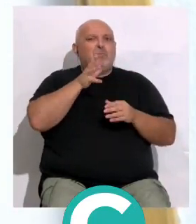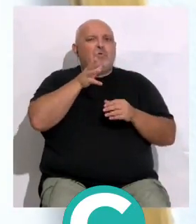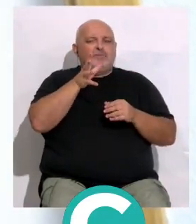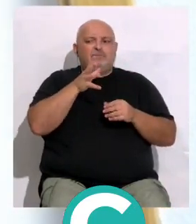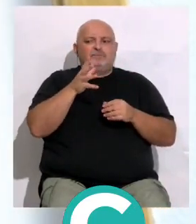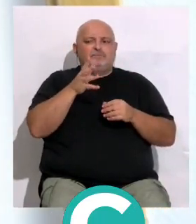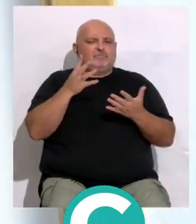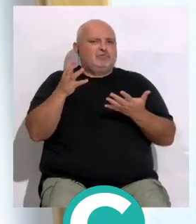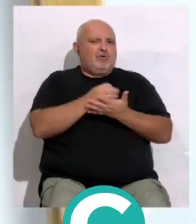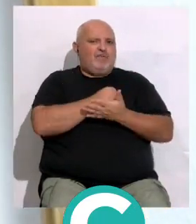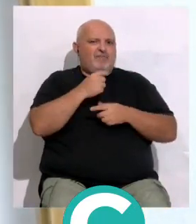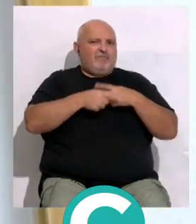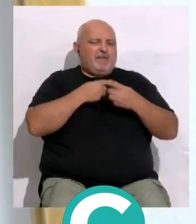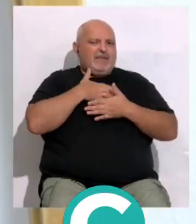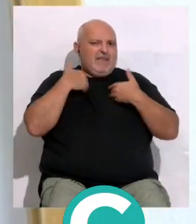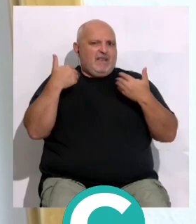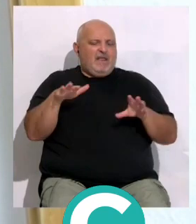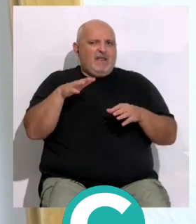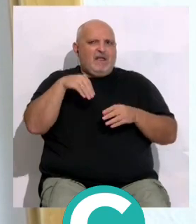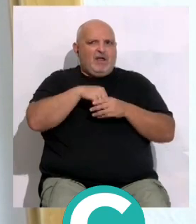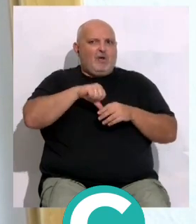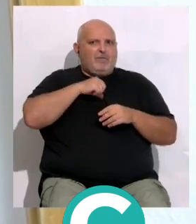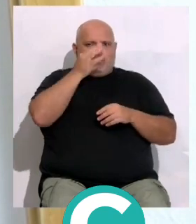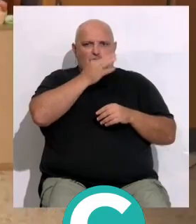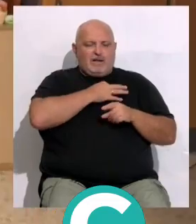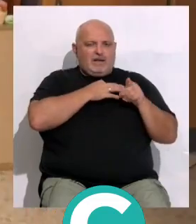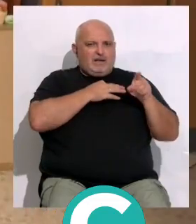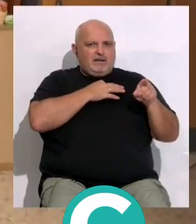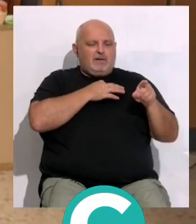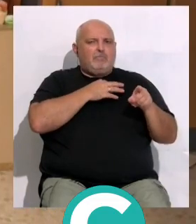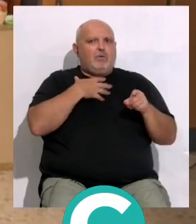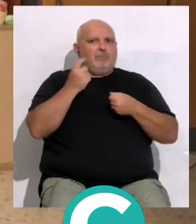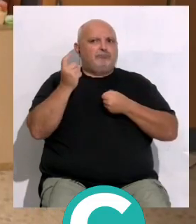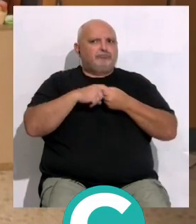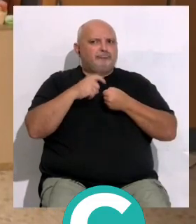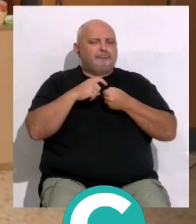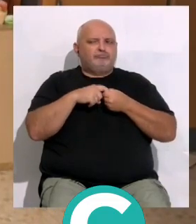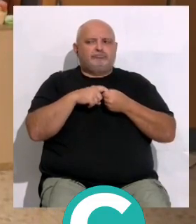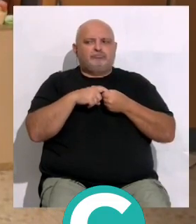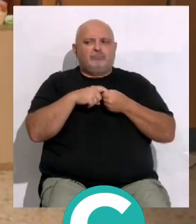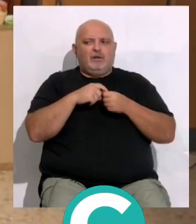de que pueden entrar todas las familias que quieran. Se hace aquí en el Hospital de Puerto Real y pueden de alguna forma